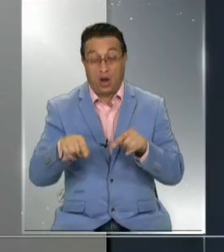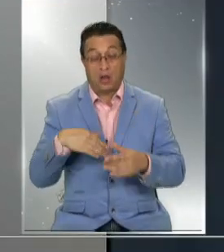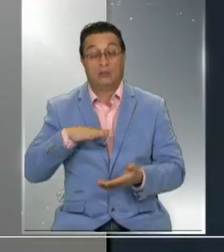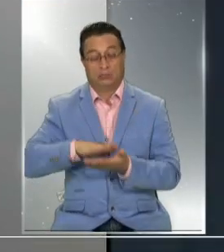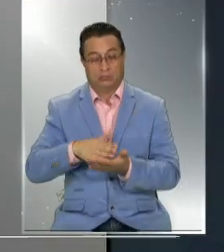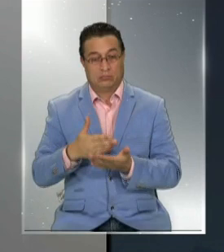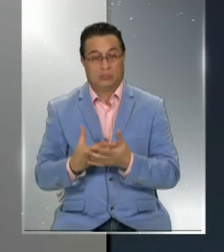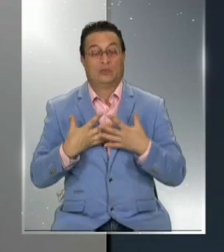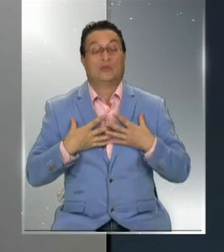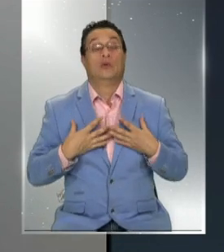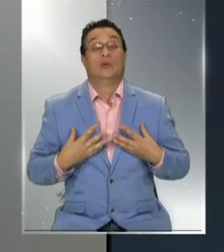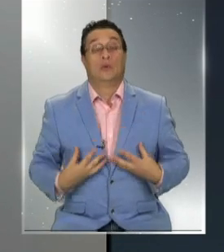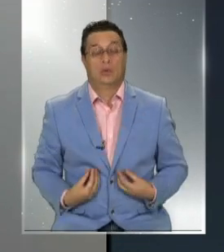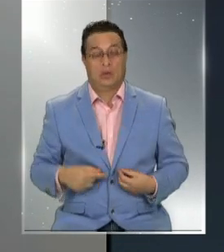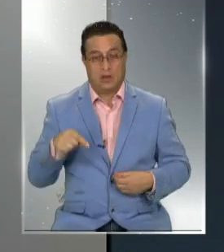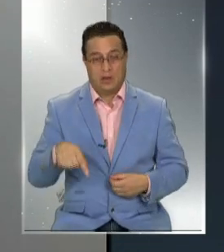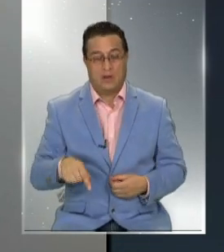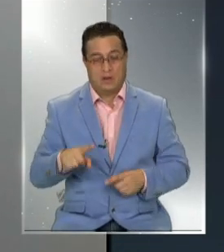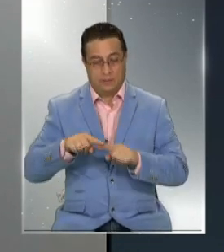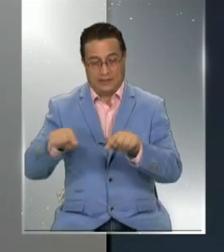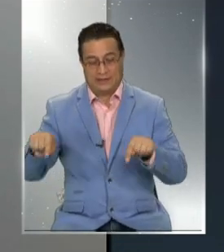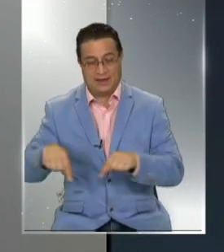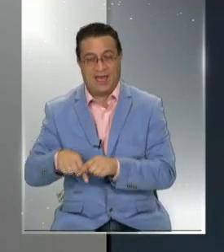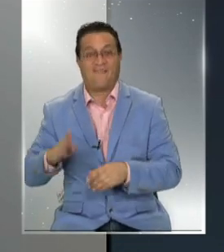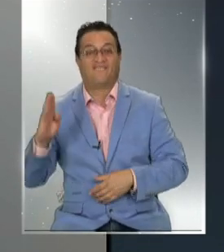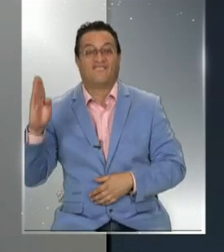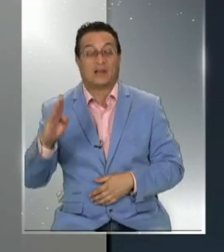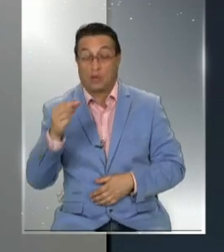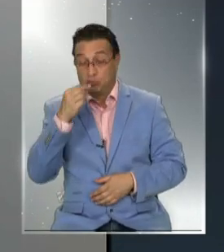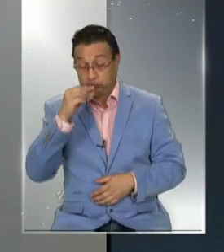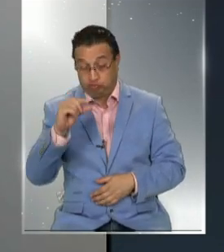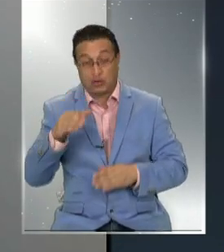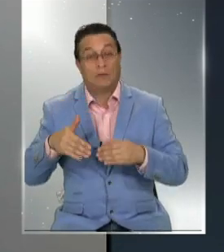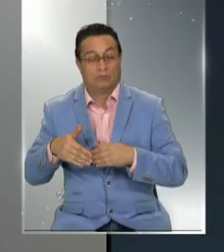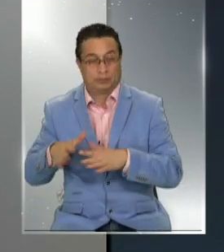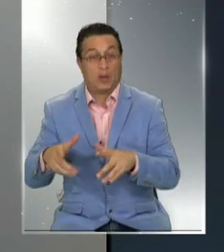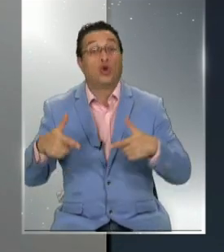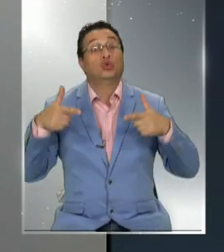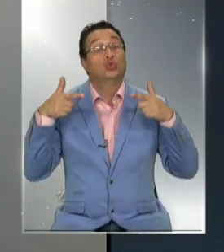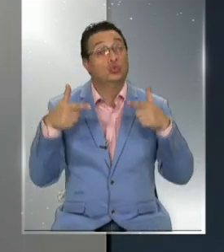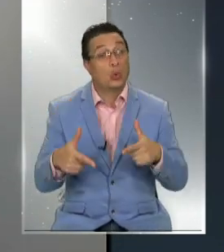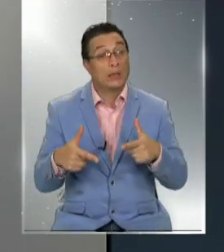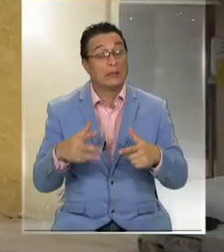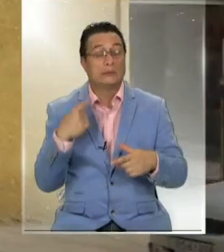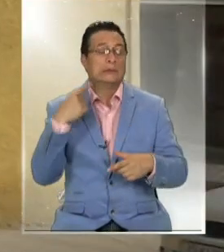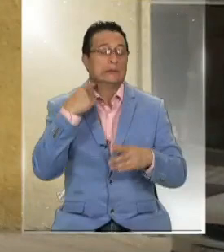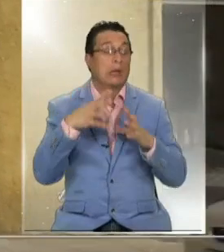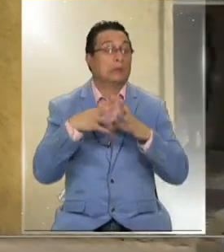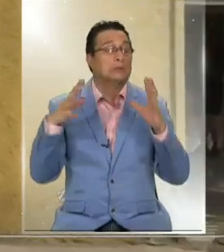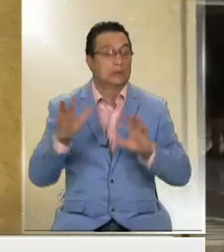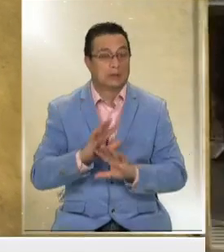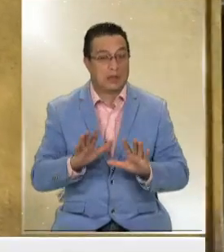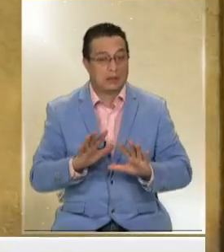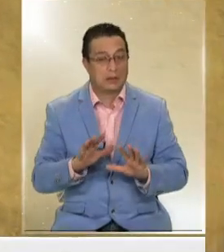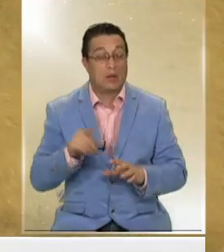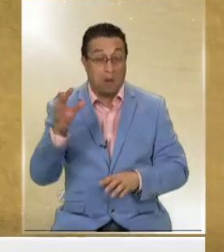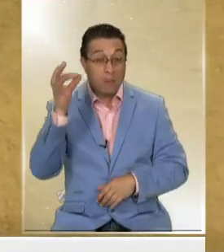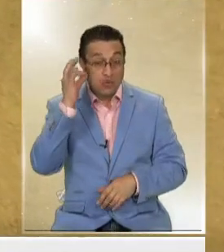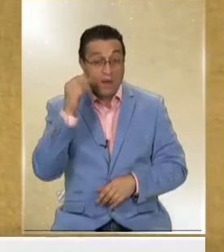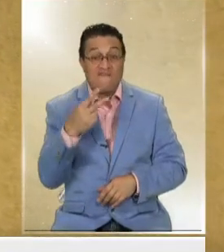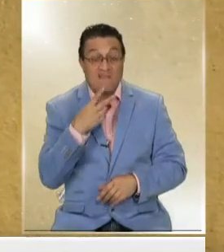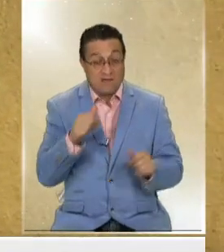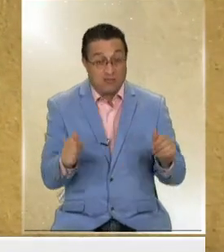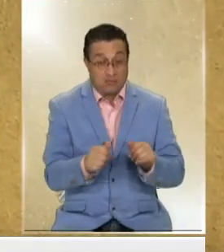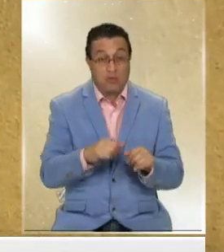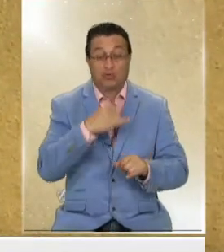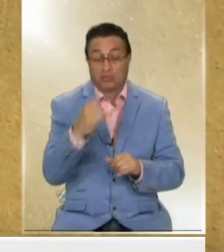recuperación y se encuentra en sala básica. Estamos en espera de la alta pronta, por suerte no pasó a mayores complicaciones. La mujer era del sector y